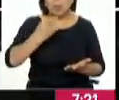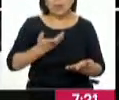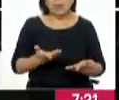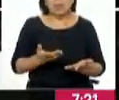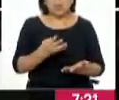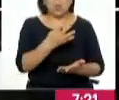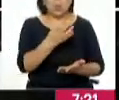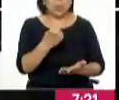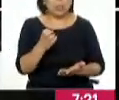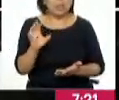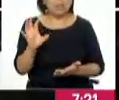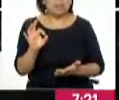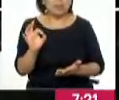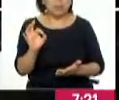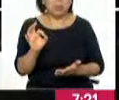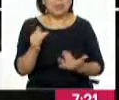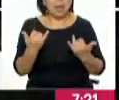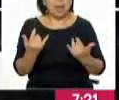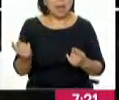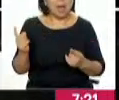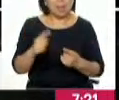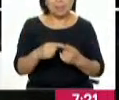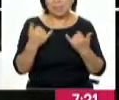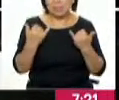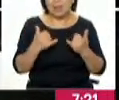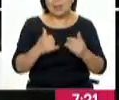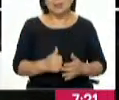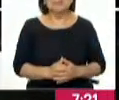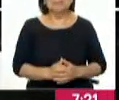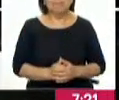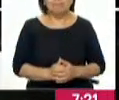los 450 presentados hasta el momento.